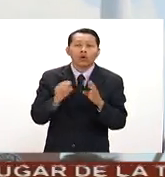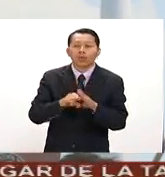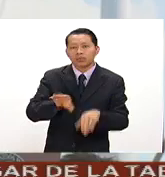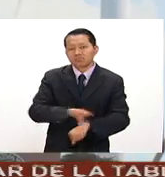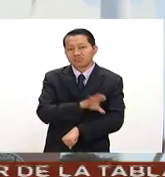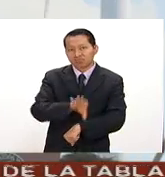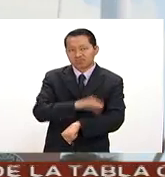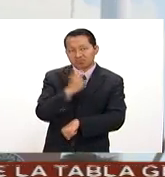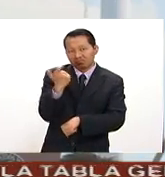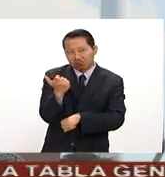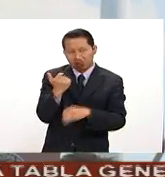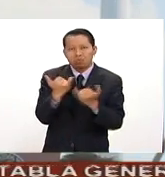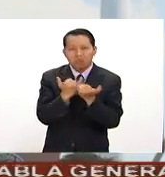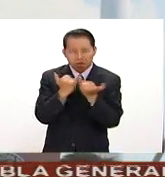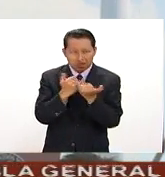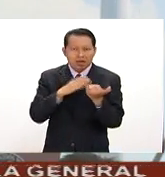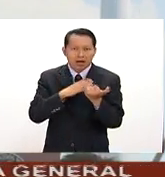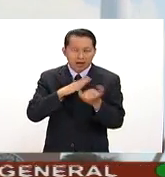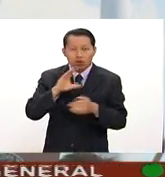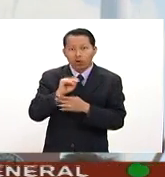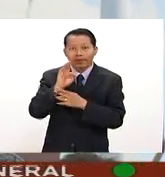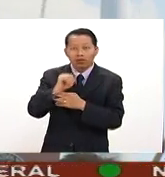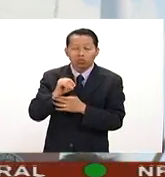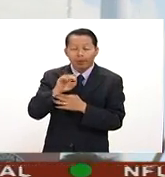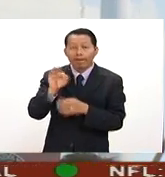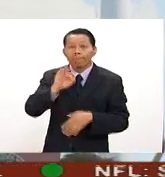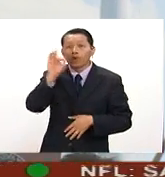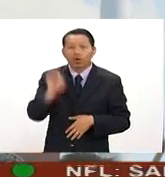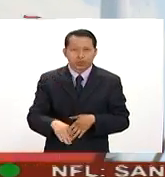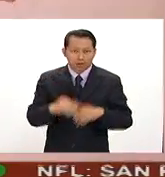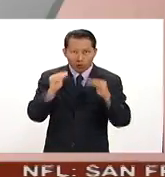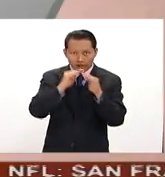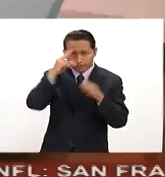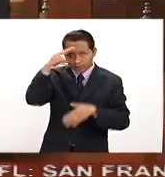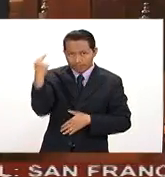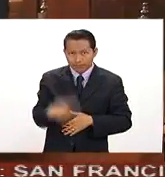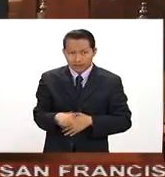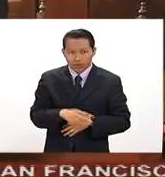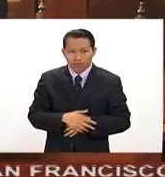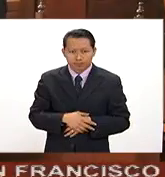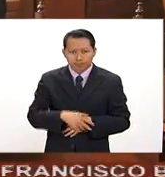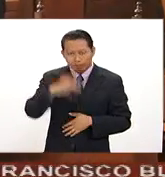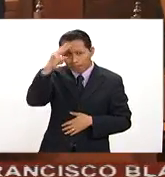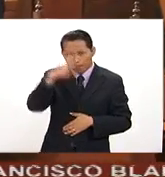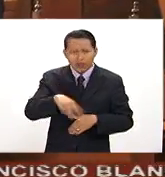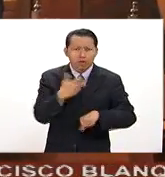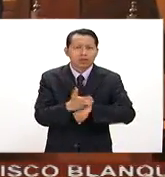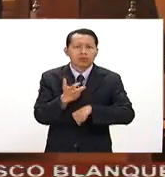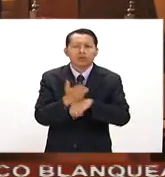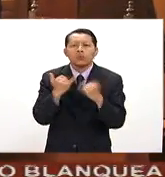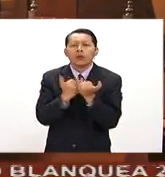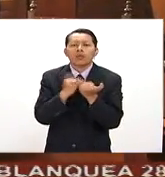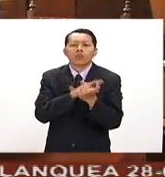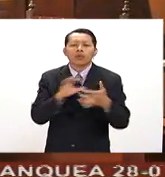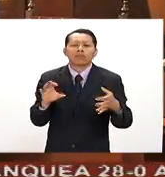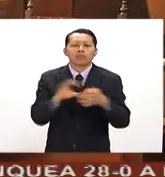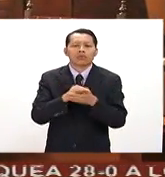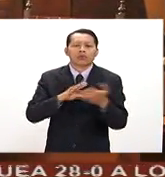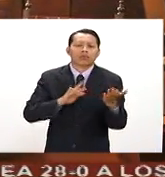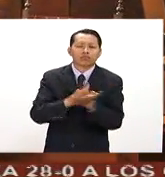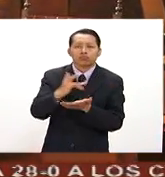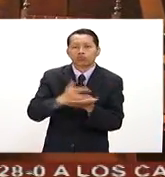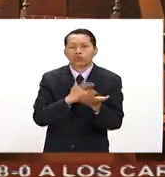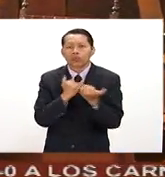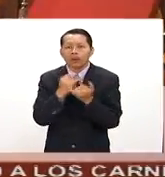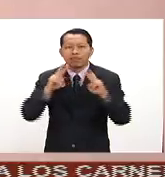electricidad que paga el 99% de los hogares mexicanos. México y Estados Unidos fortalecen la cooperación en